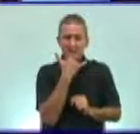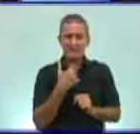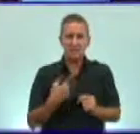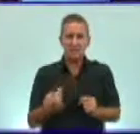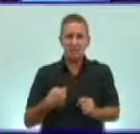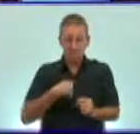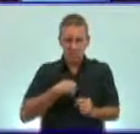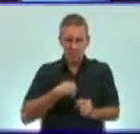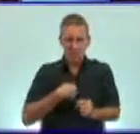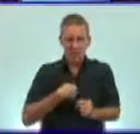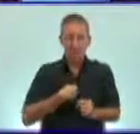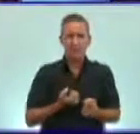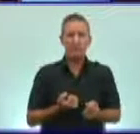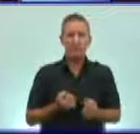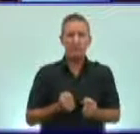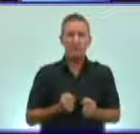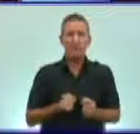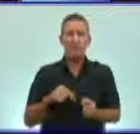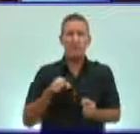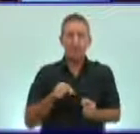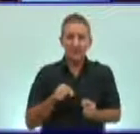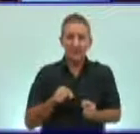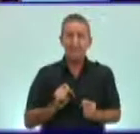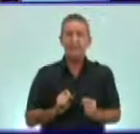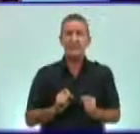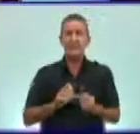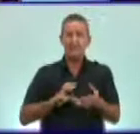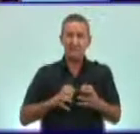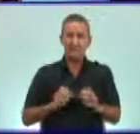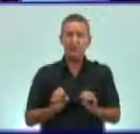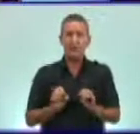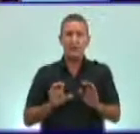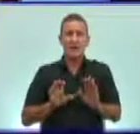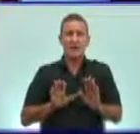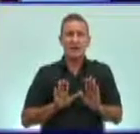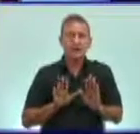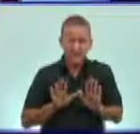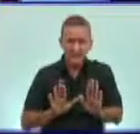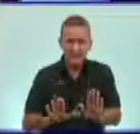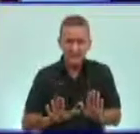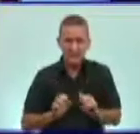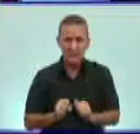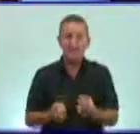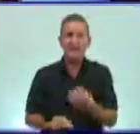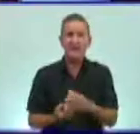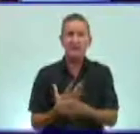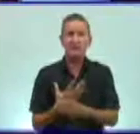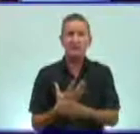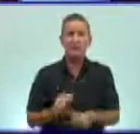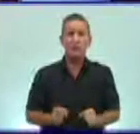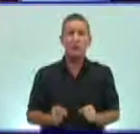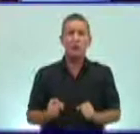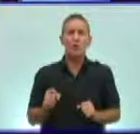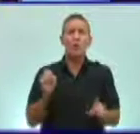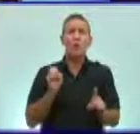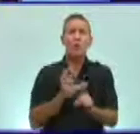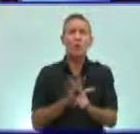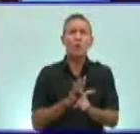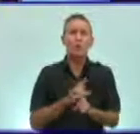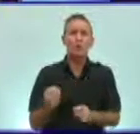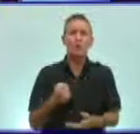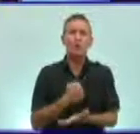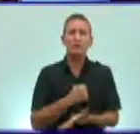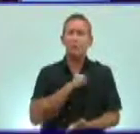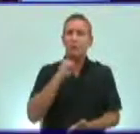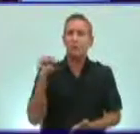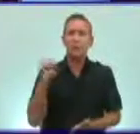cómo es limitado esta condición, que sin embargo nació como un principio de lograr la satisfacción de